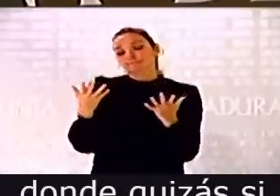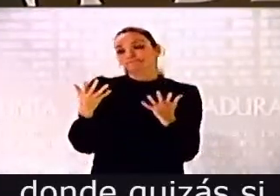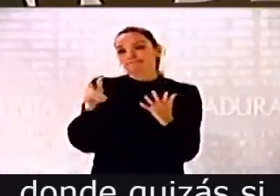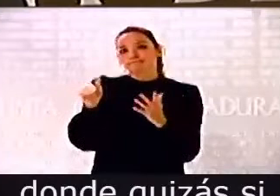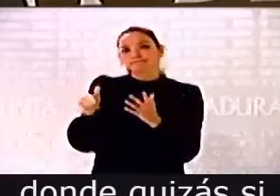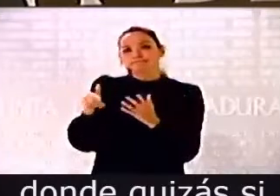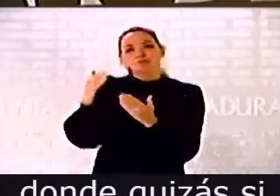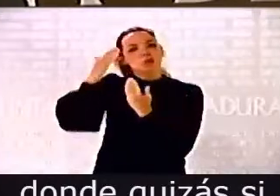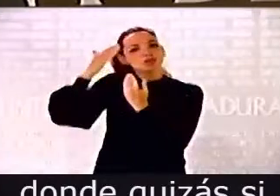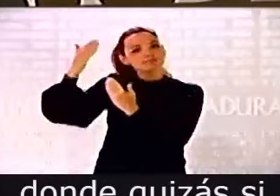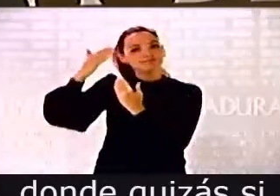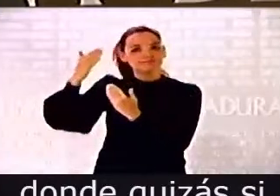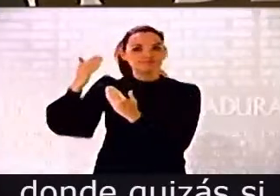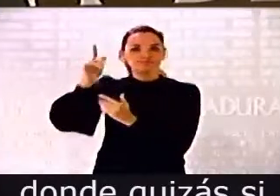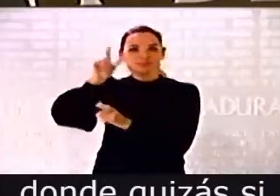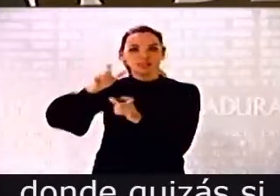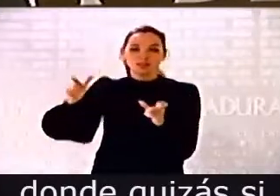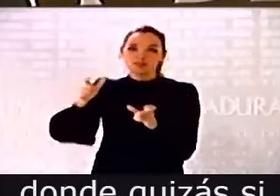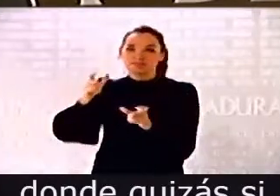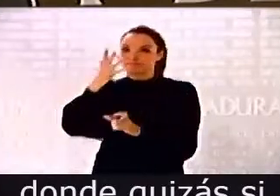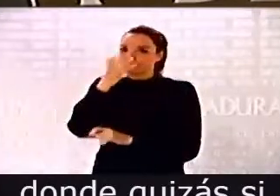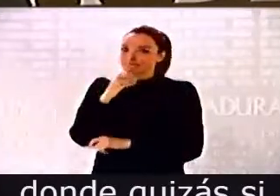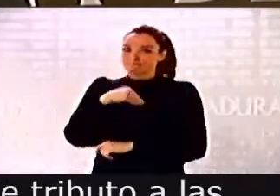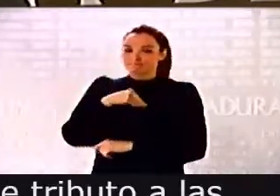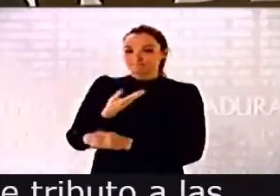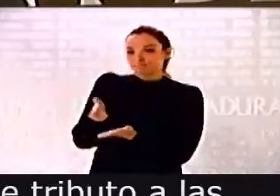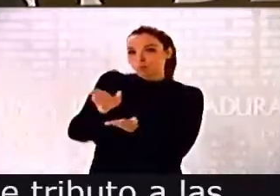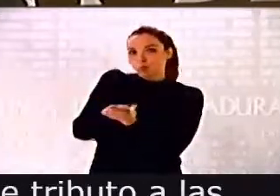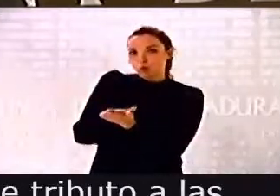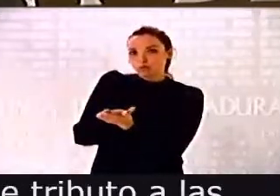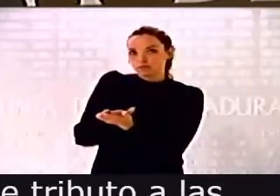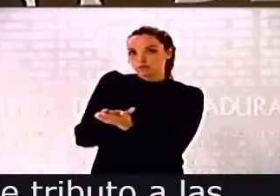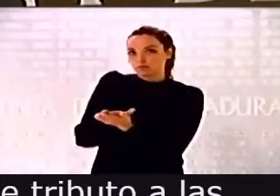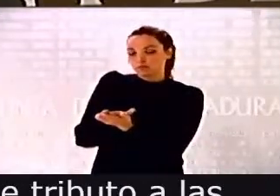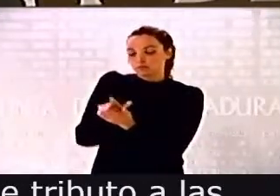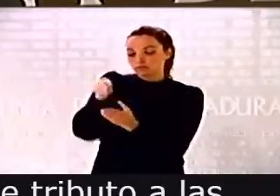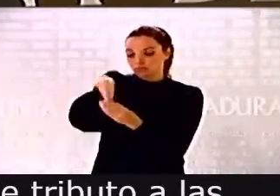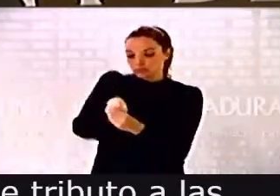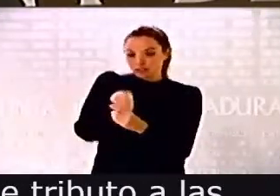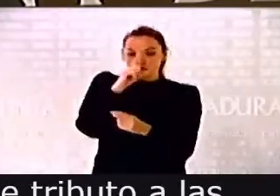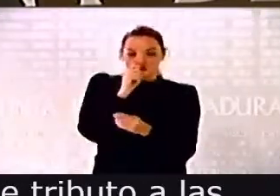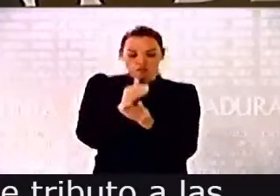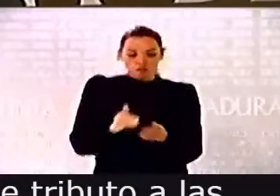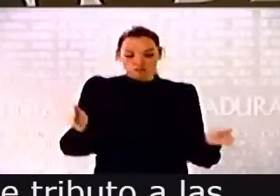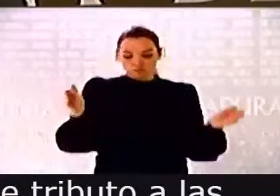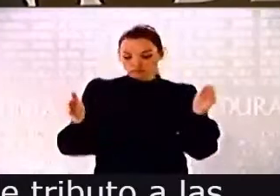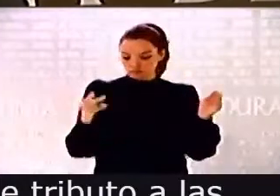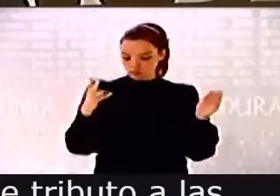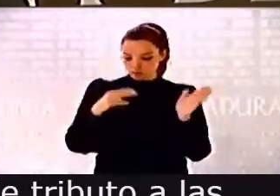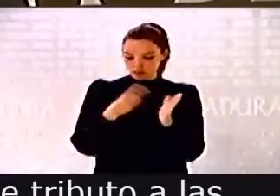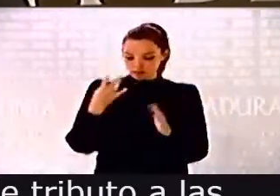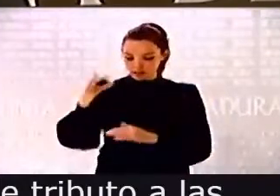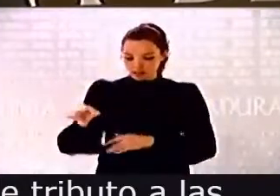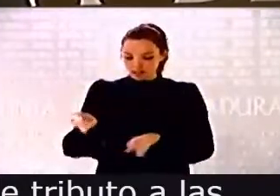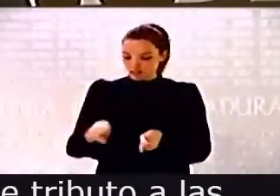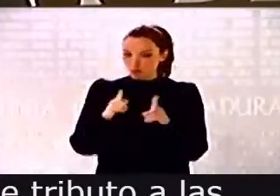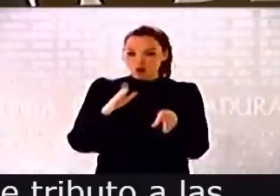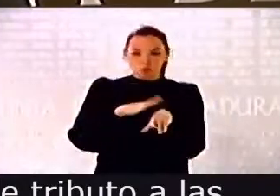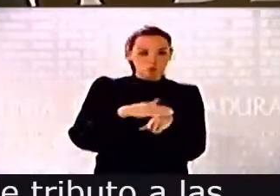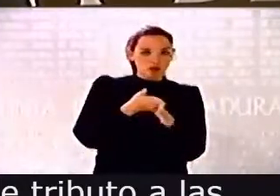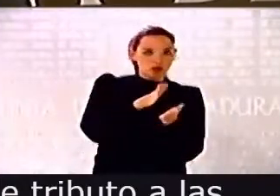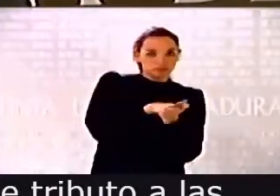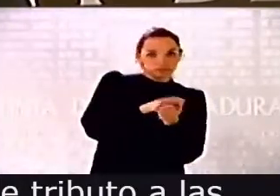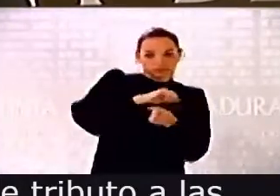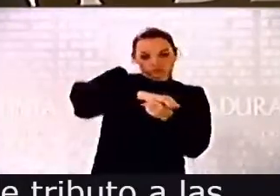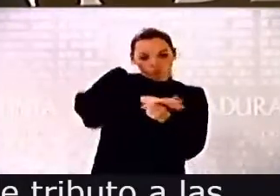personas que desgraciadamente han fallecido a lo largo del año 2020, sea por la COVID o no sea por la COVID,